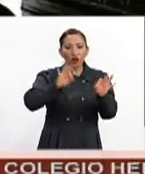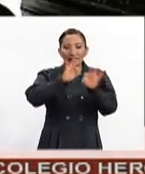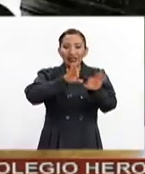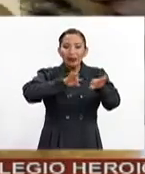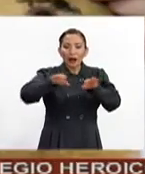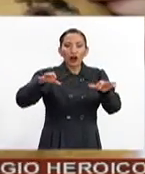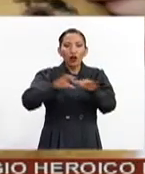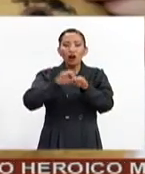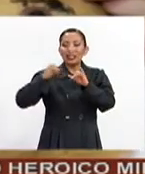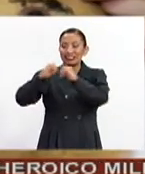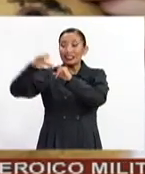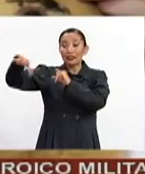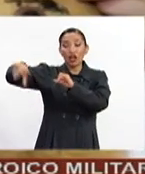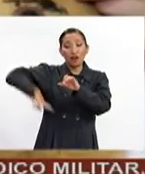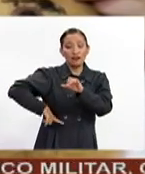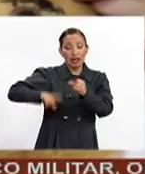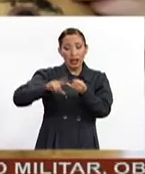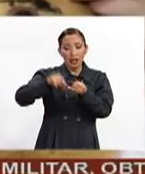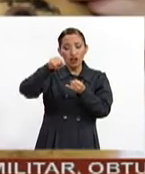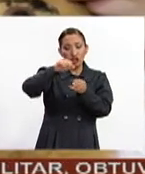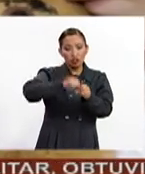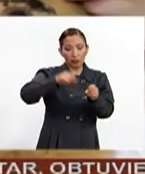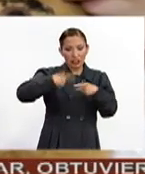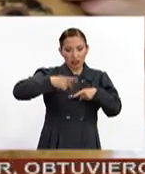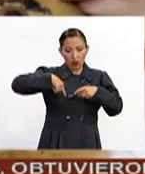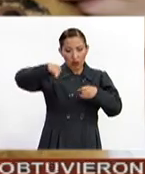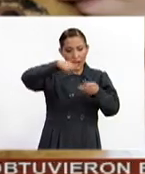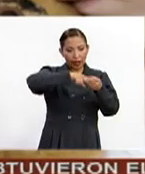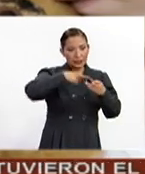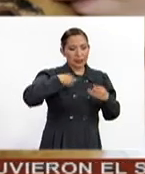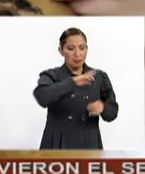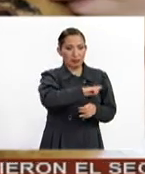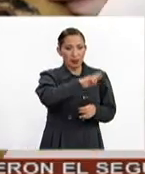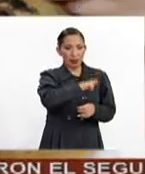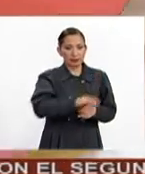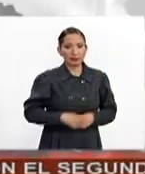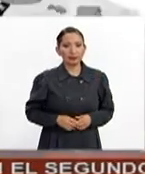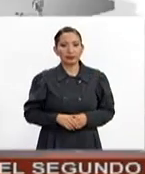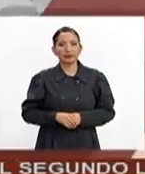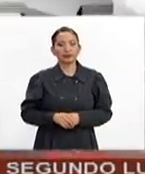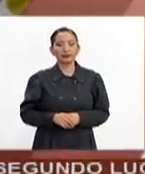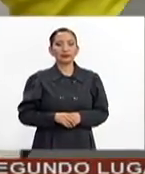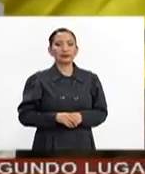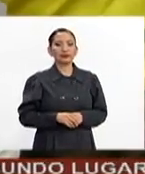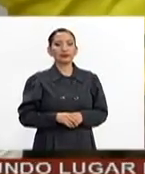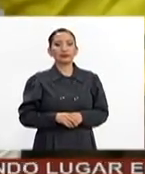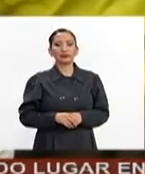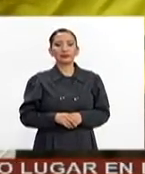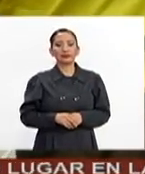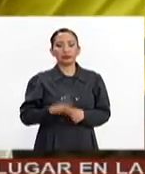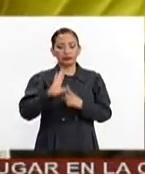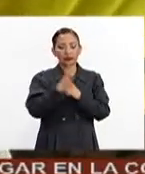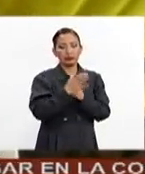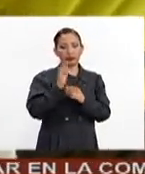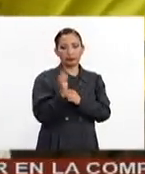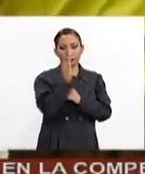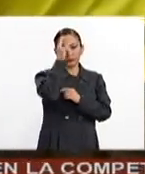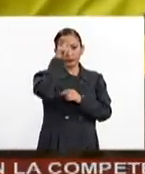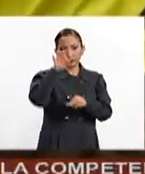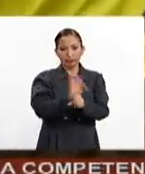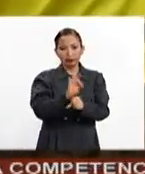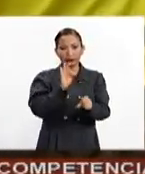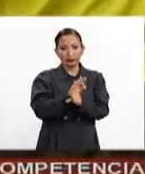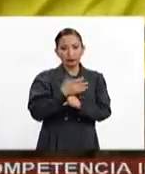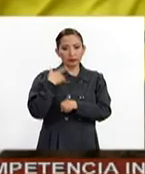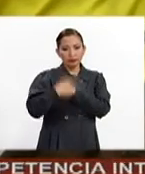trabajo conjunto con instancias gubernamentales, sociedad civil y actores privados. La Comisión Federal para la